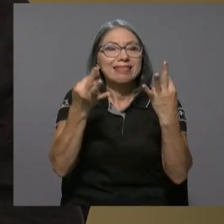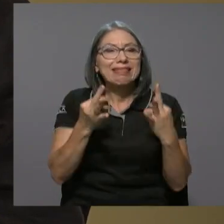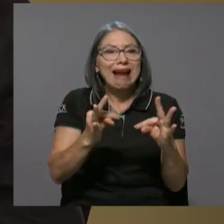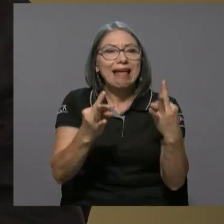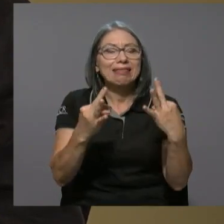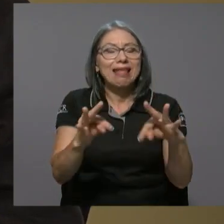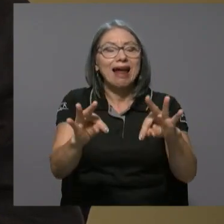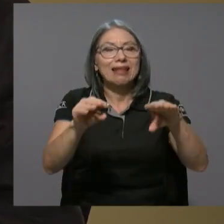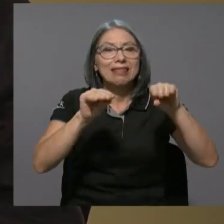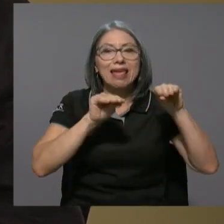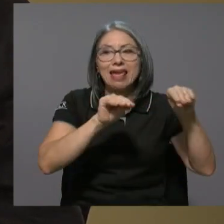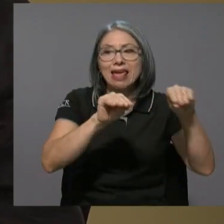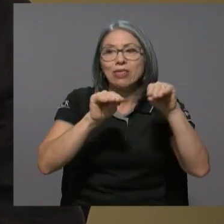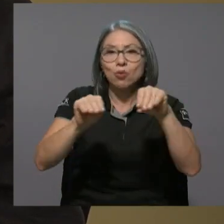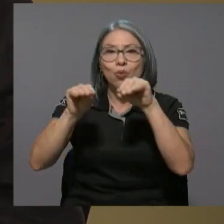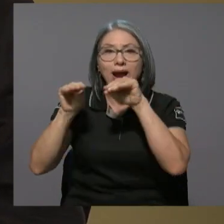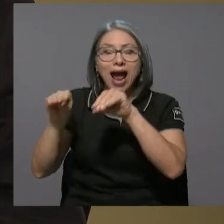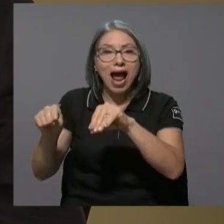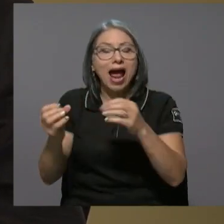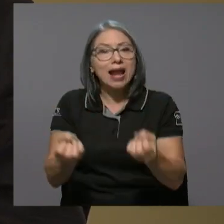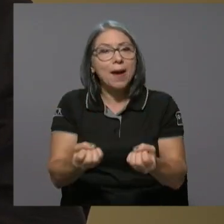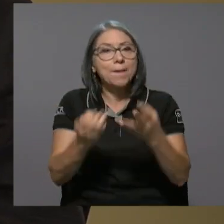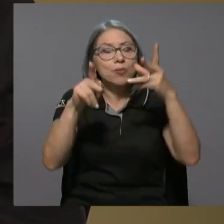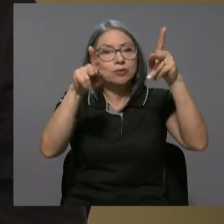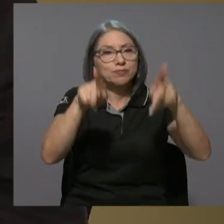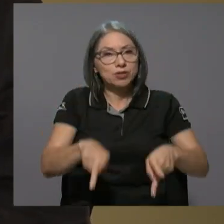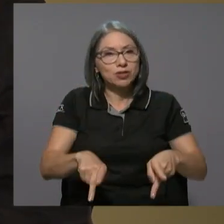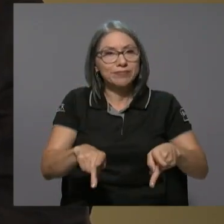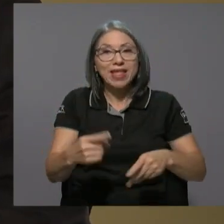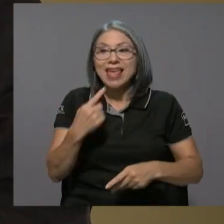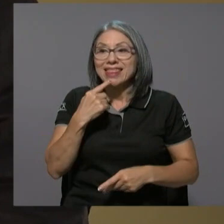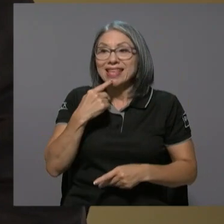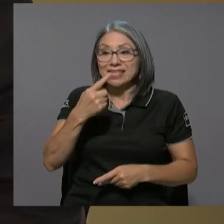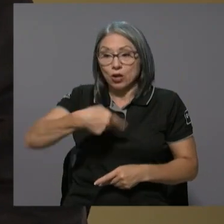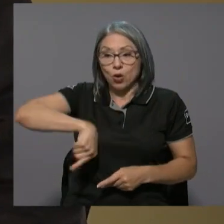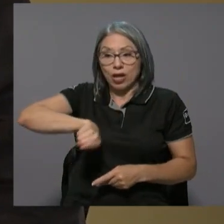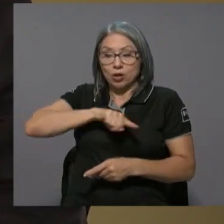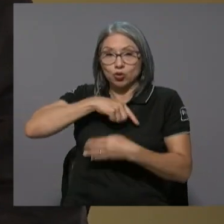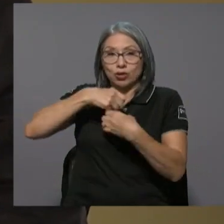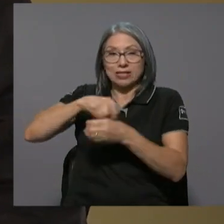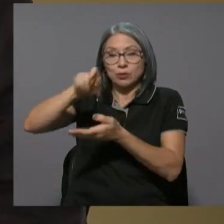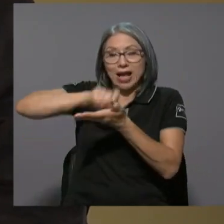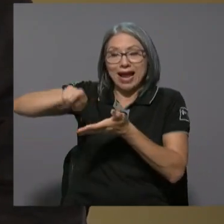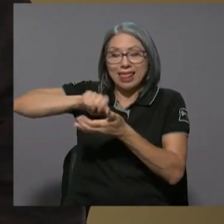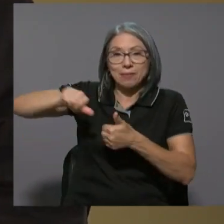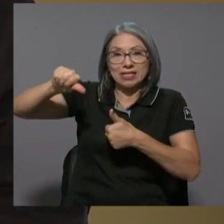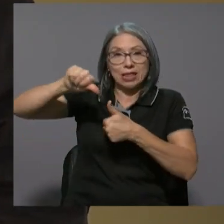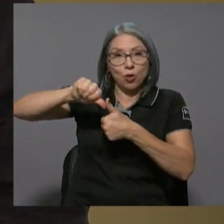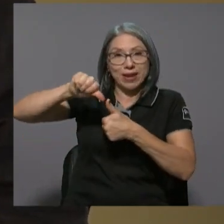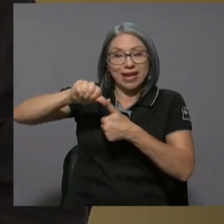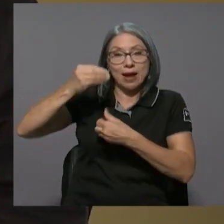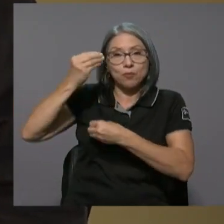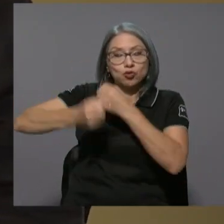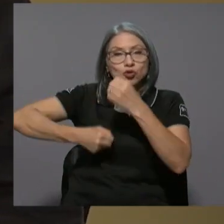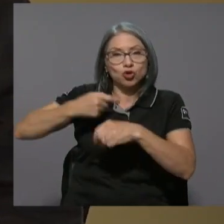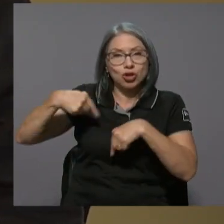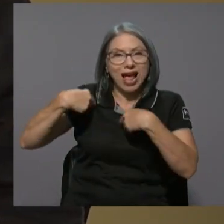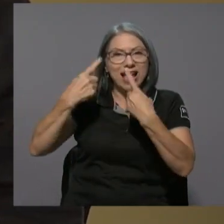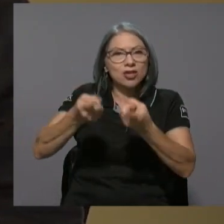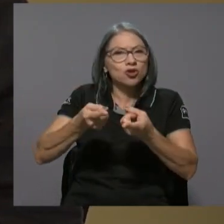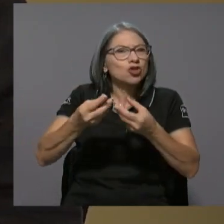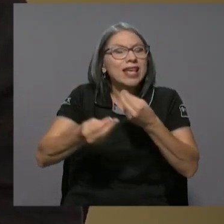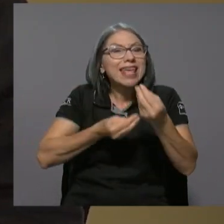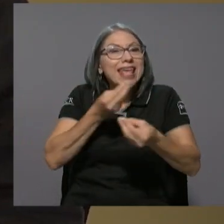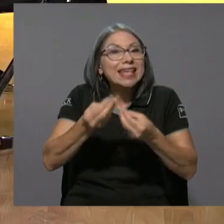una audiencia amplia. Es decir, lo que hemos hecho en la Academia de Centroamérica por muchos años ha sido pues, precisamente divulgar